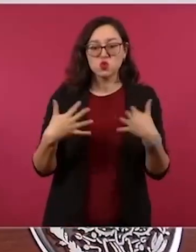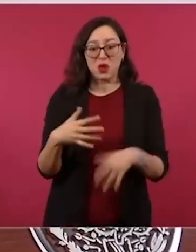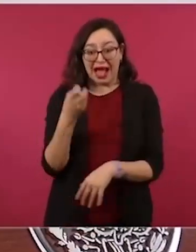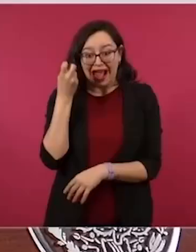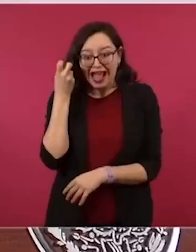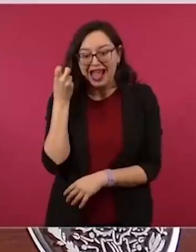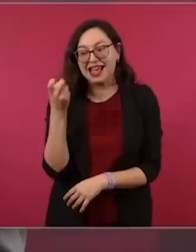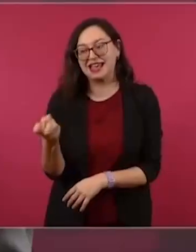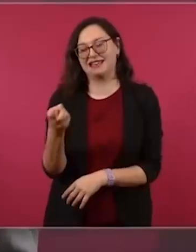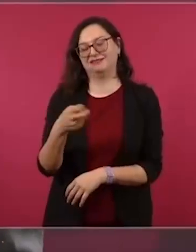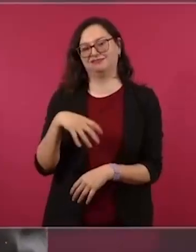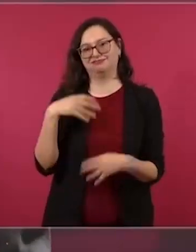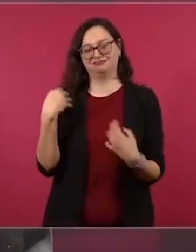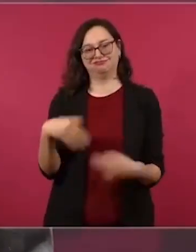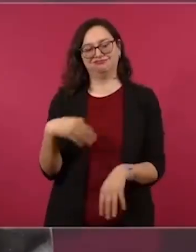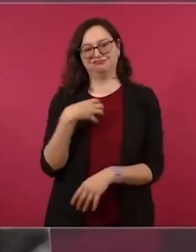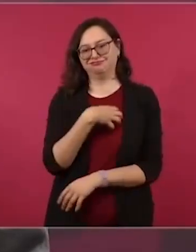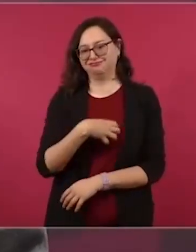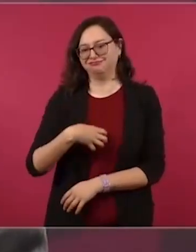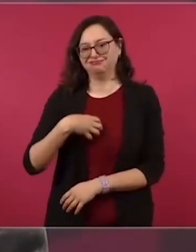y